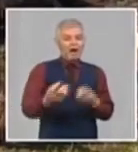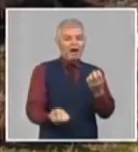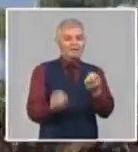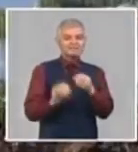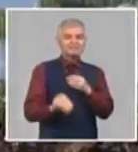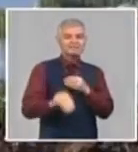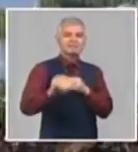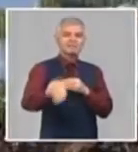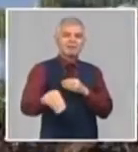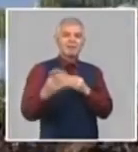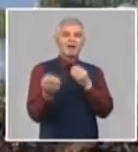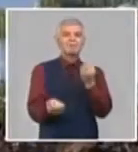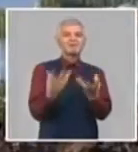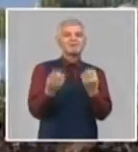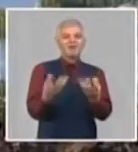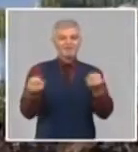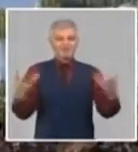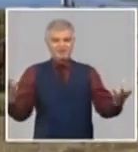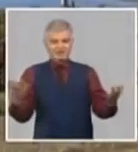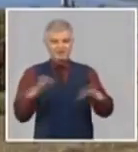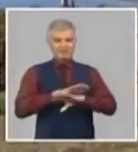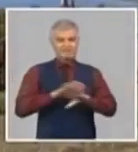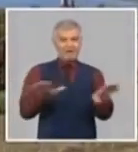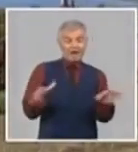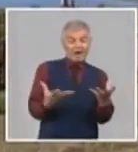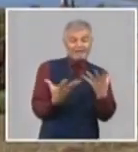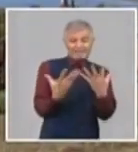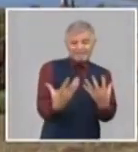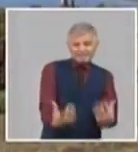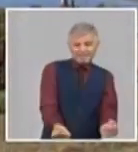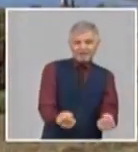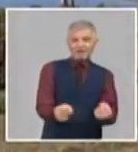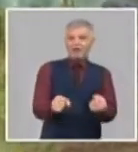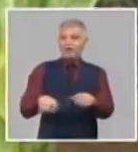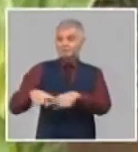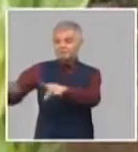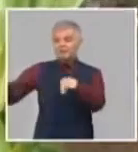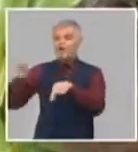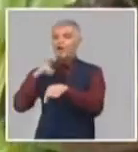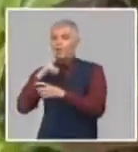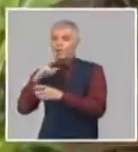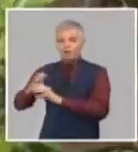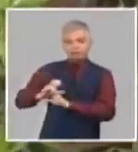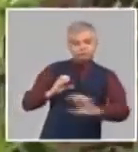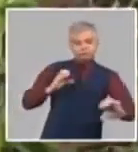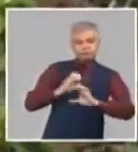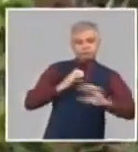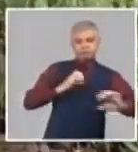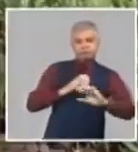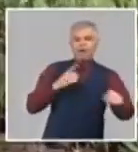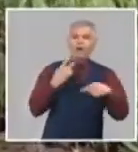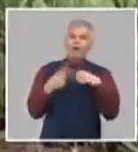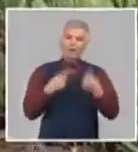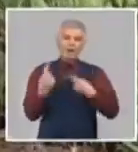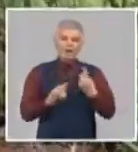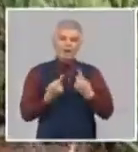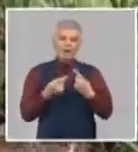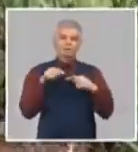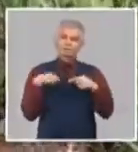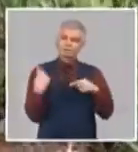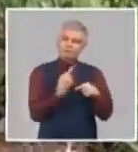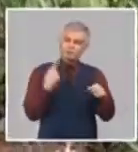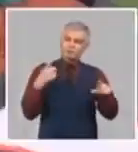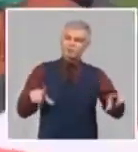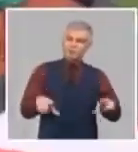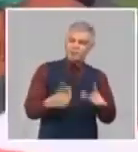para mitigar la sequía desde la cercana presa y sustentar la diversificación. Estamos implementando el